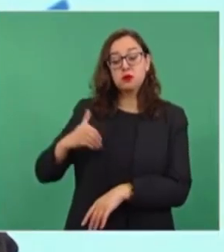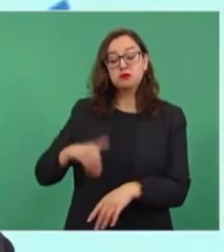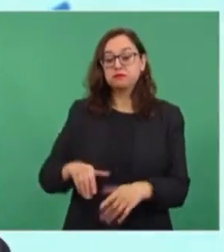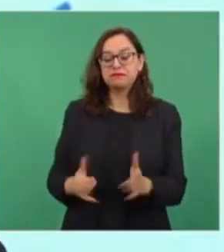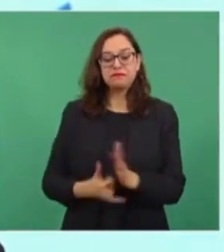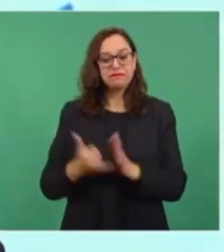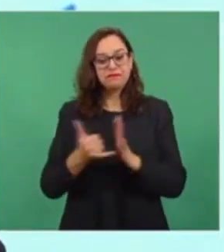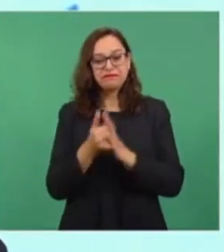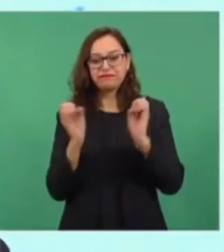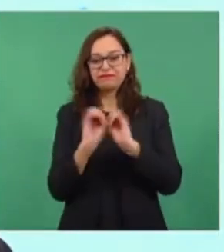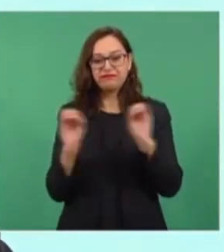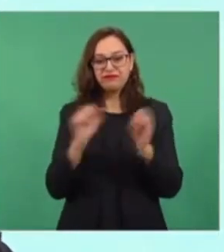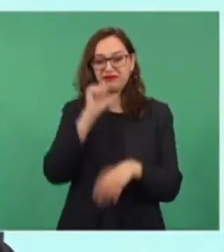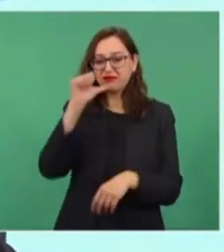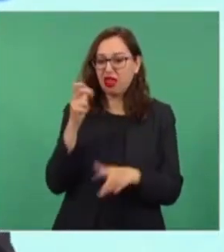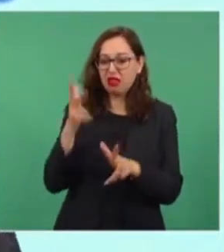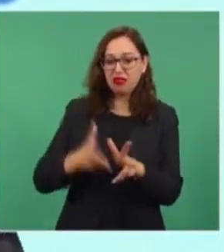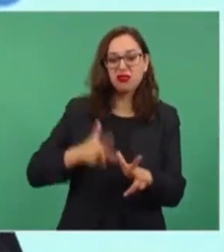como